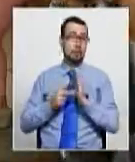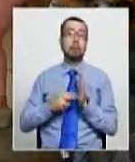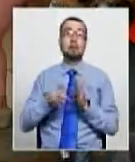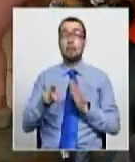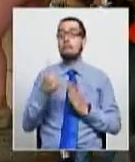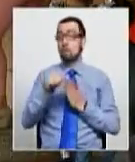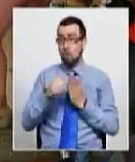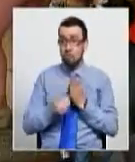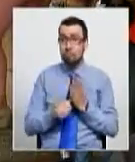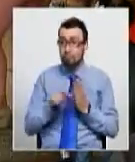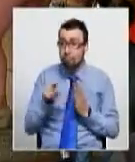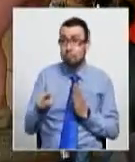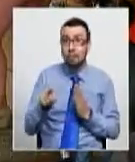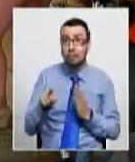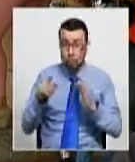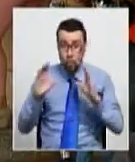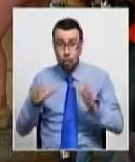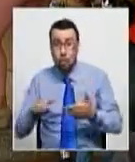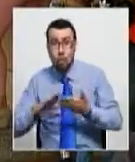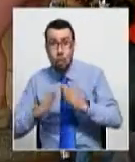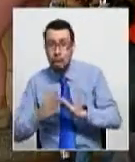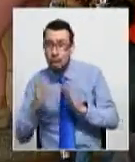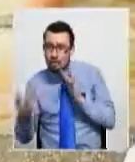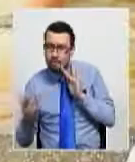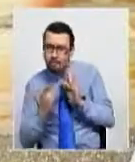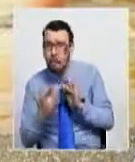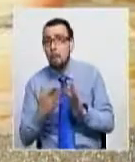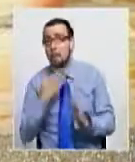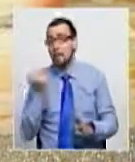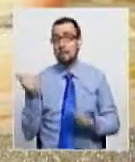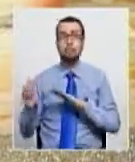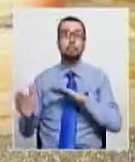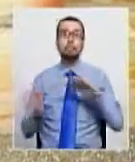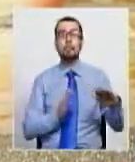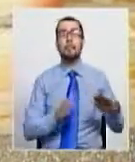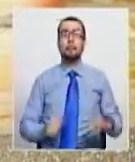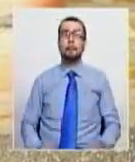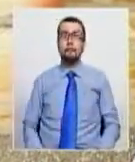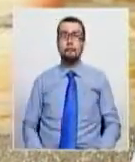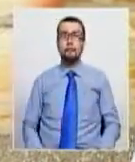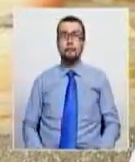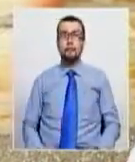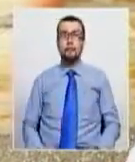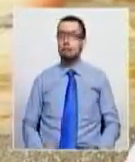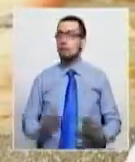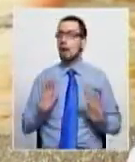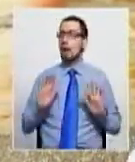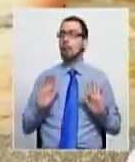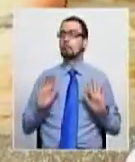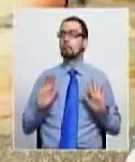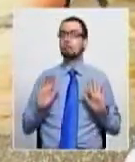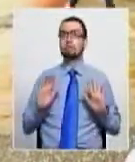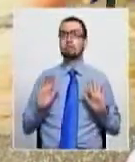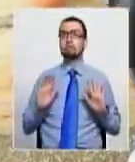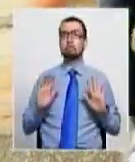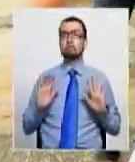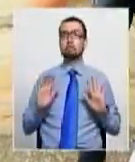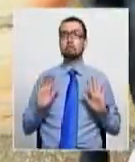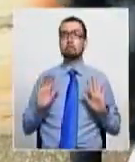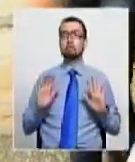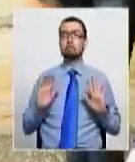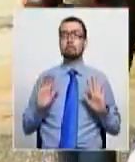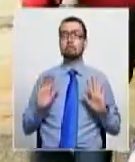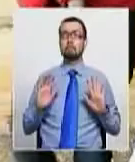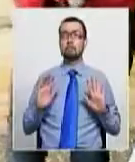más más de la comunidad sería mucho más apropiado a no pese ahí sí prácticamente me coge pues como si no